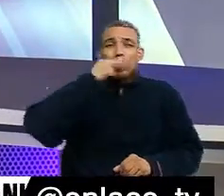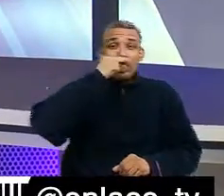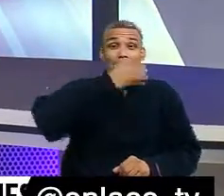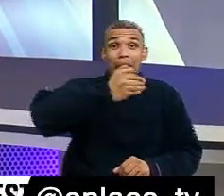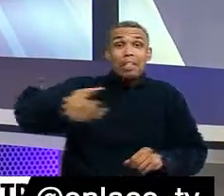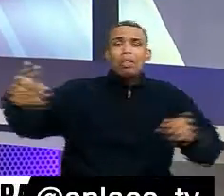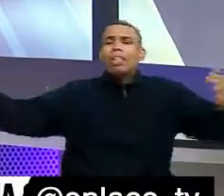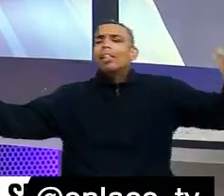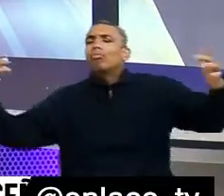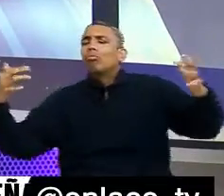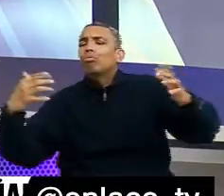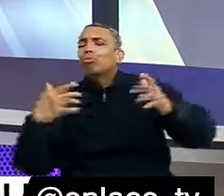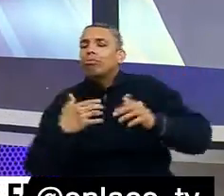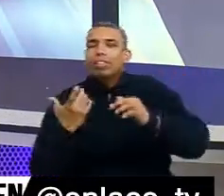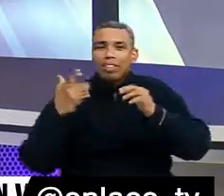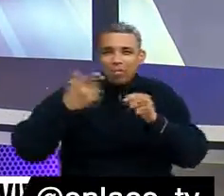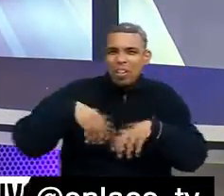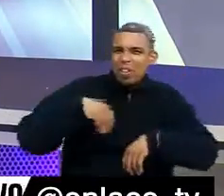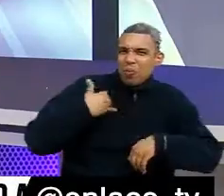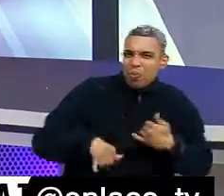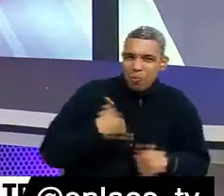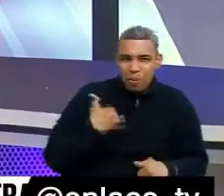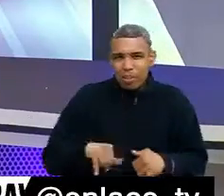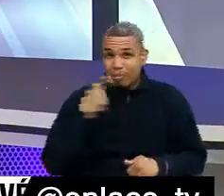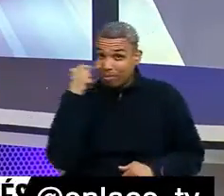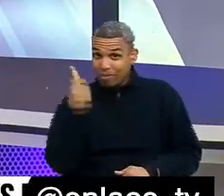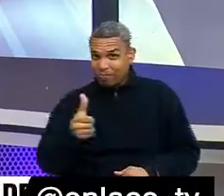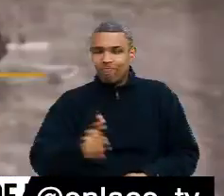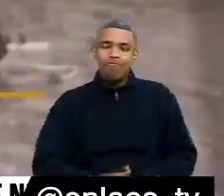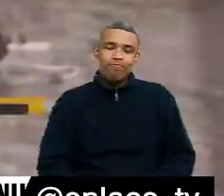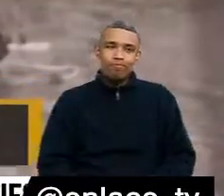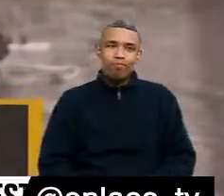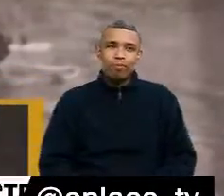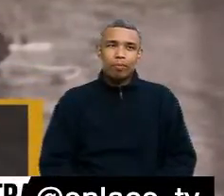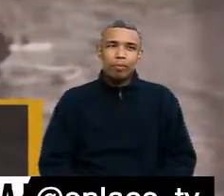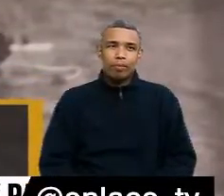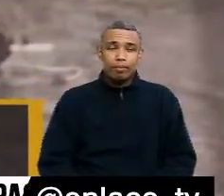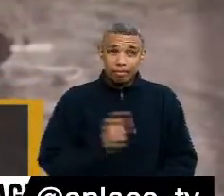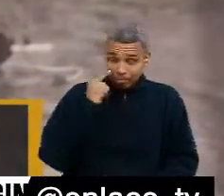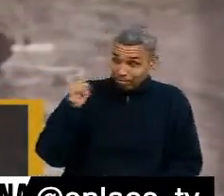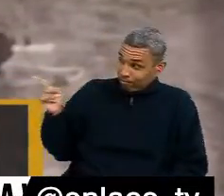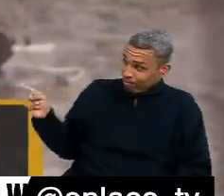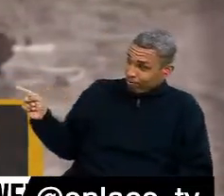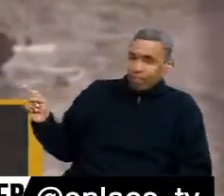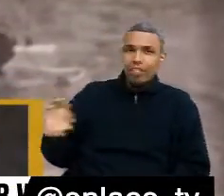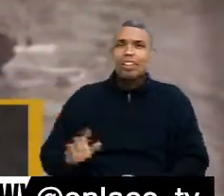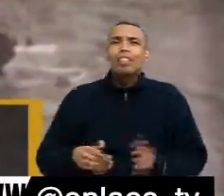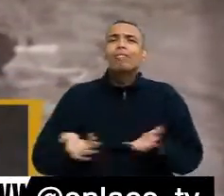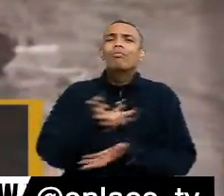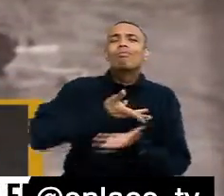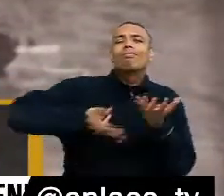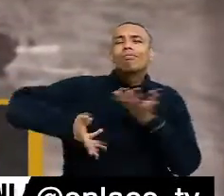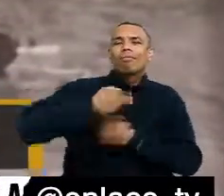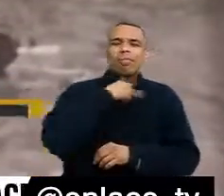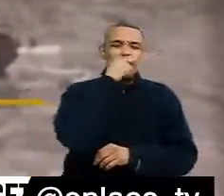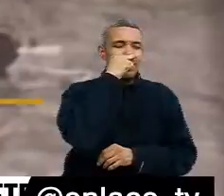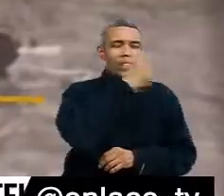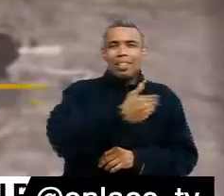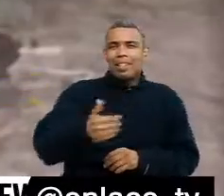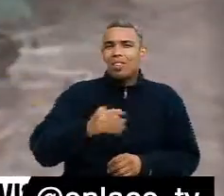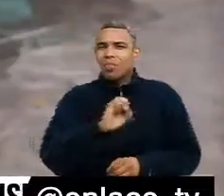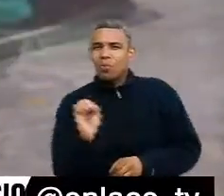niñez tú tranquilo, así se denominó este espacio. Así, un espacio de sano esparcimiento fue habilitado para niños y